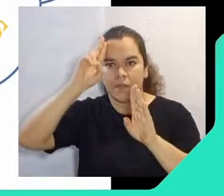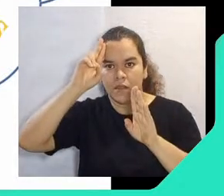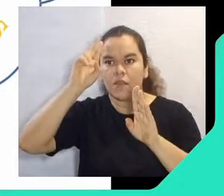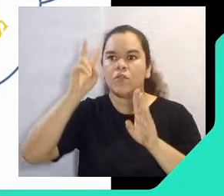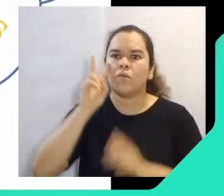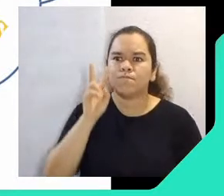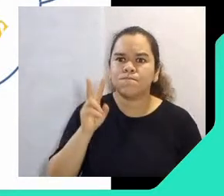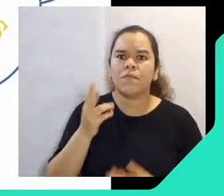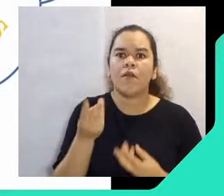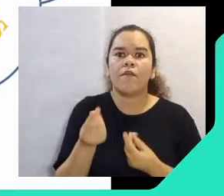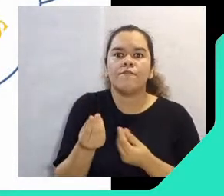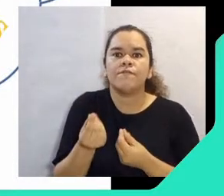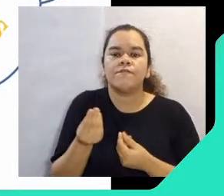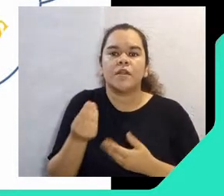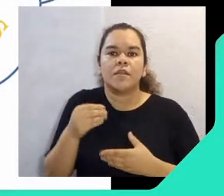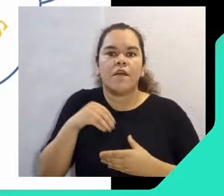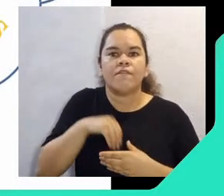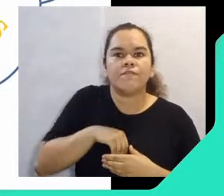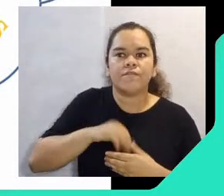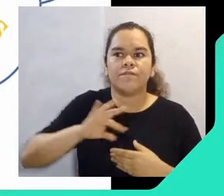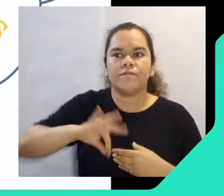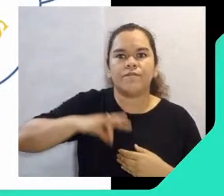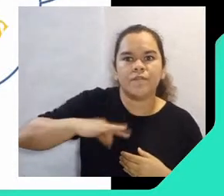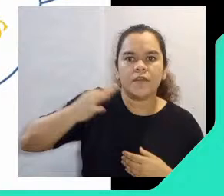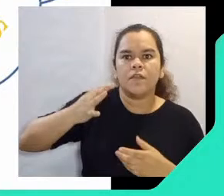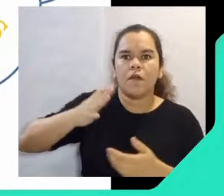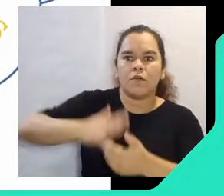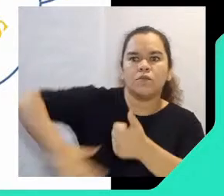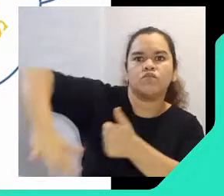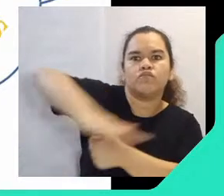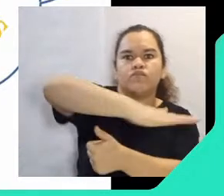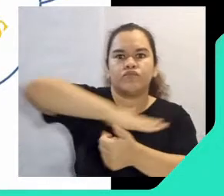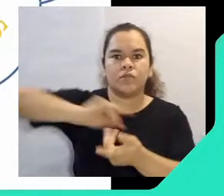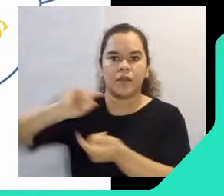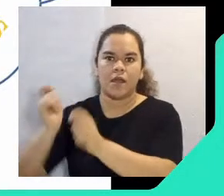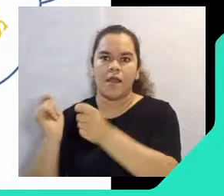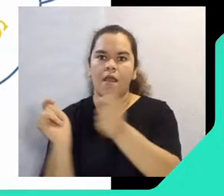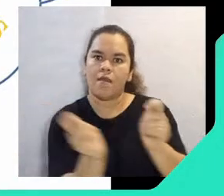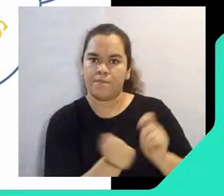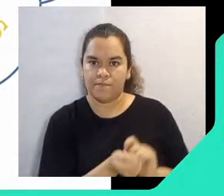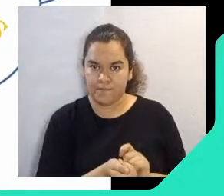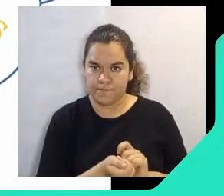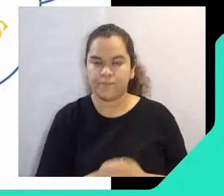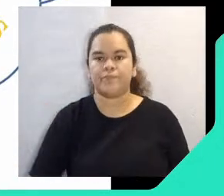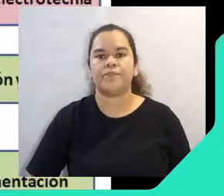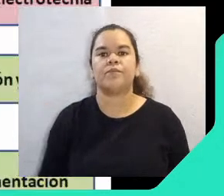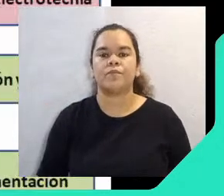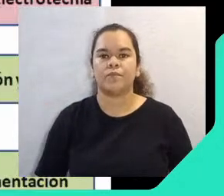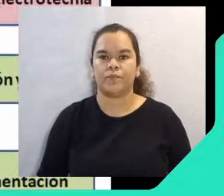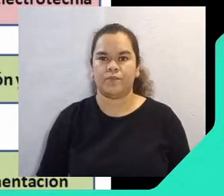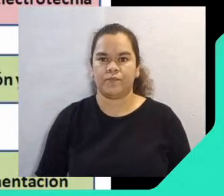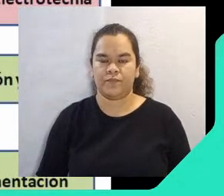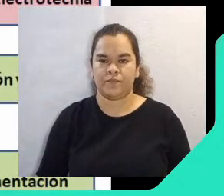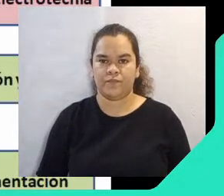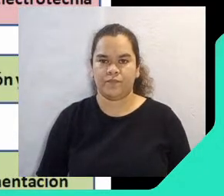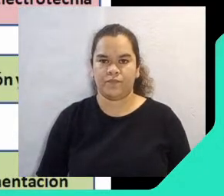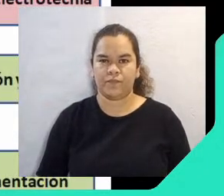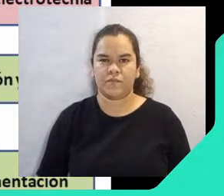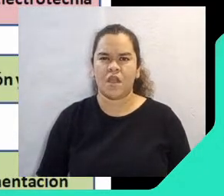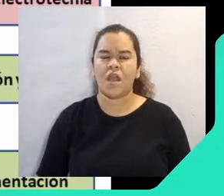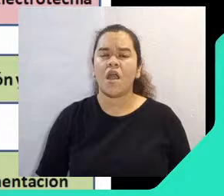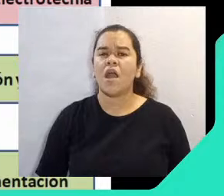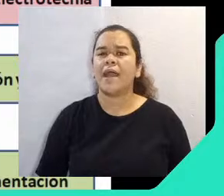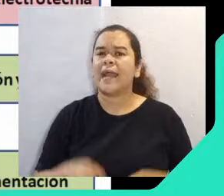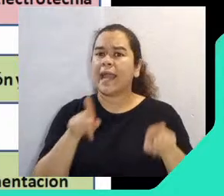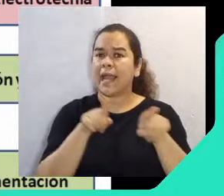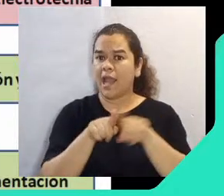va a transformar el entorno y la sociedad en la que vivimos. ¿Cuánto dura la carrera en